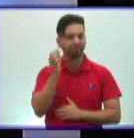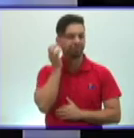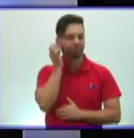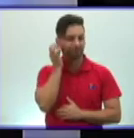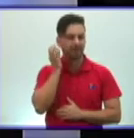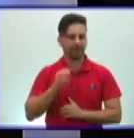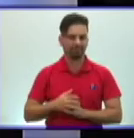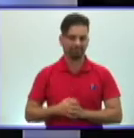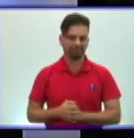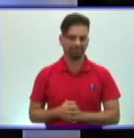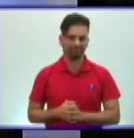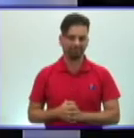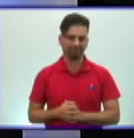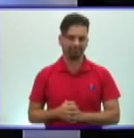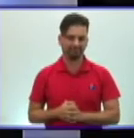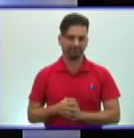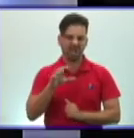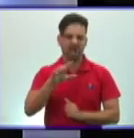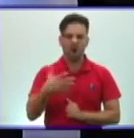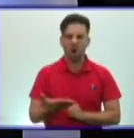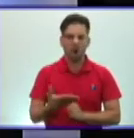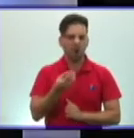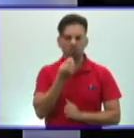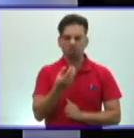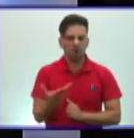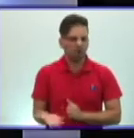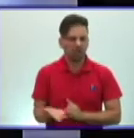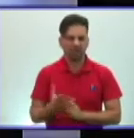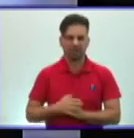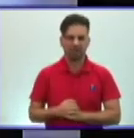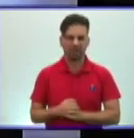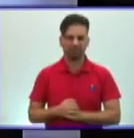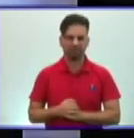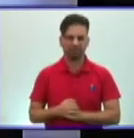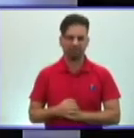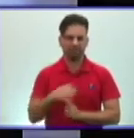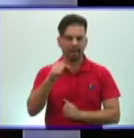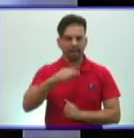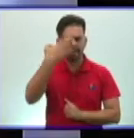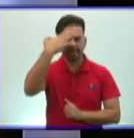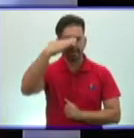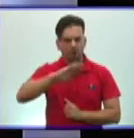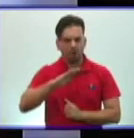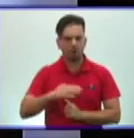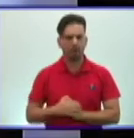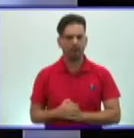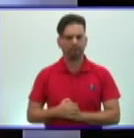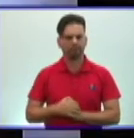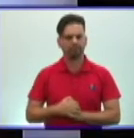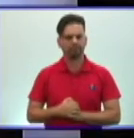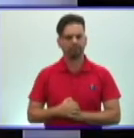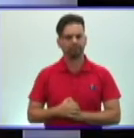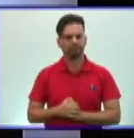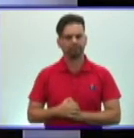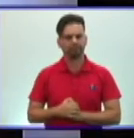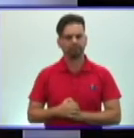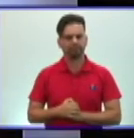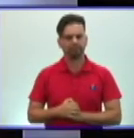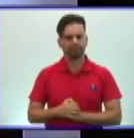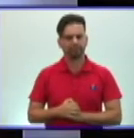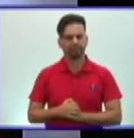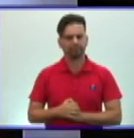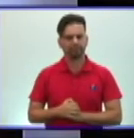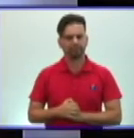sido resultado, cómo ha sido posible ese fenómeno en Cuba y ese papel inclusivo de